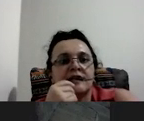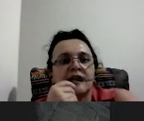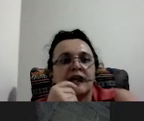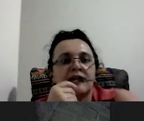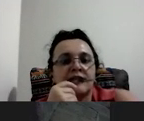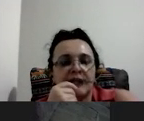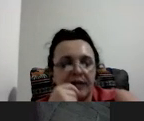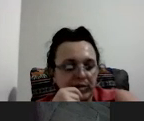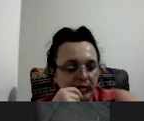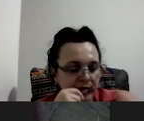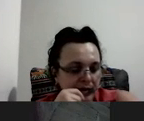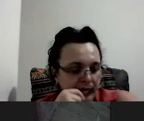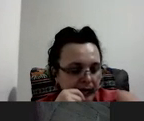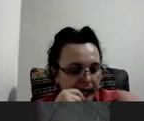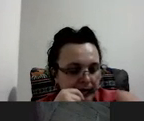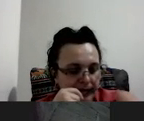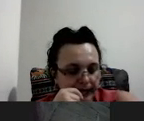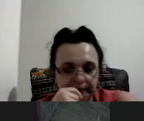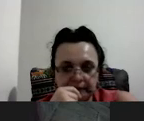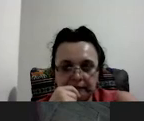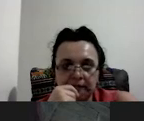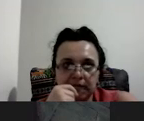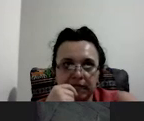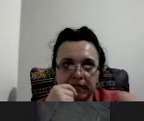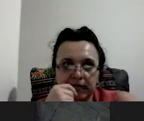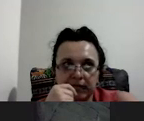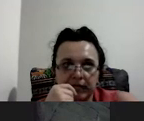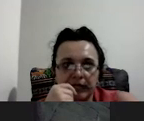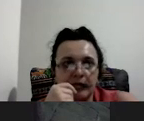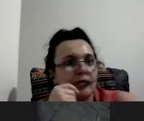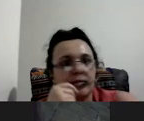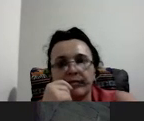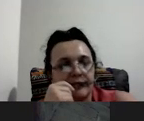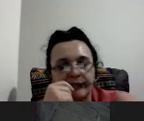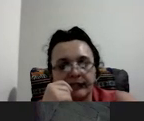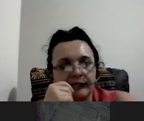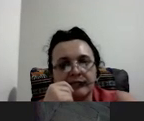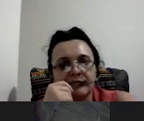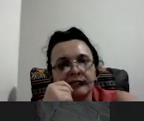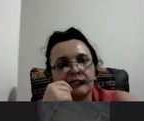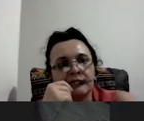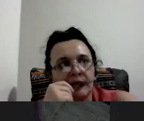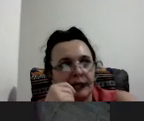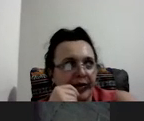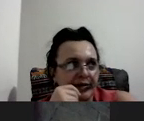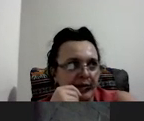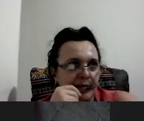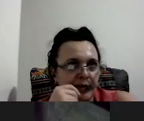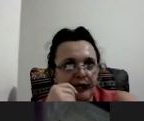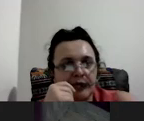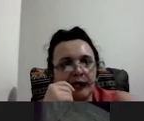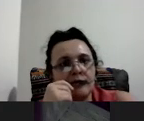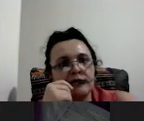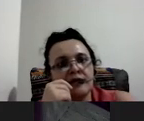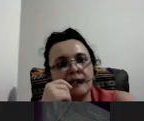sunburn. ¿Saben qué es un sunburn? Salpullido. No. Le puede ser